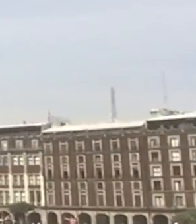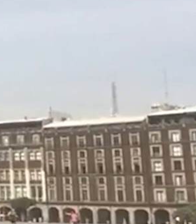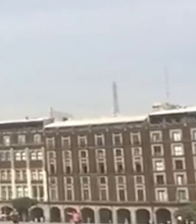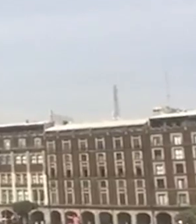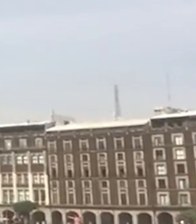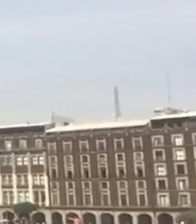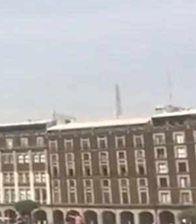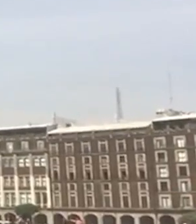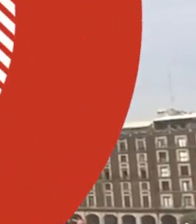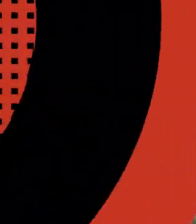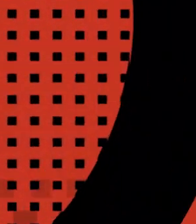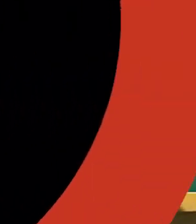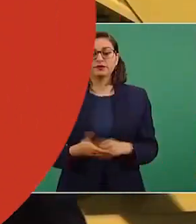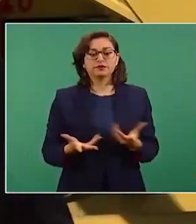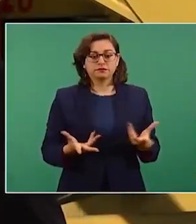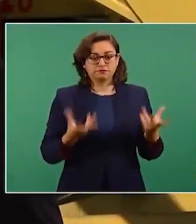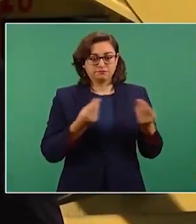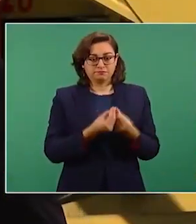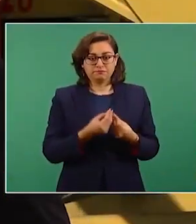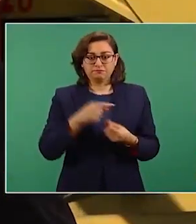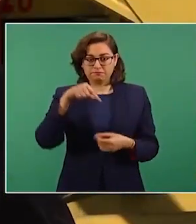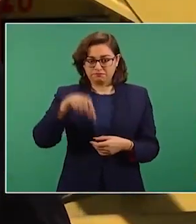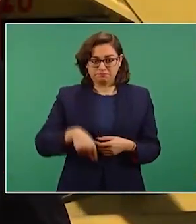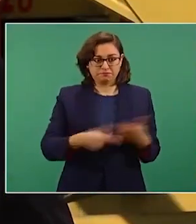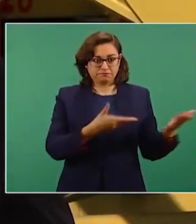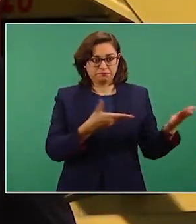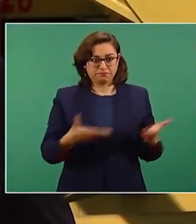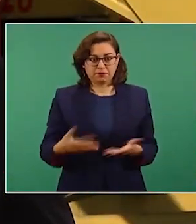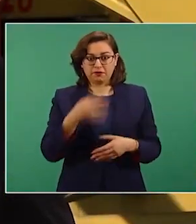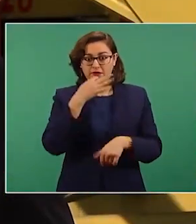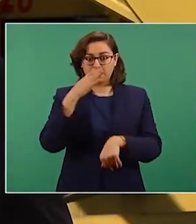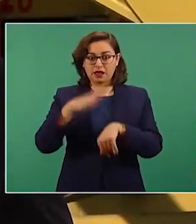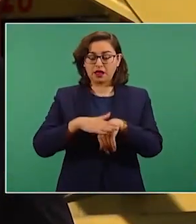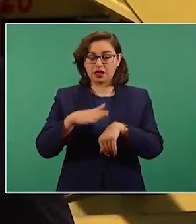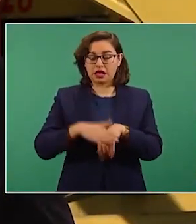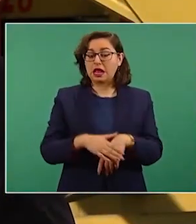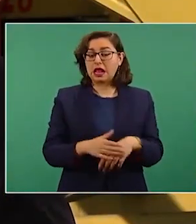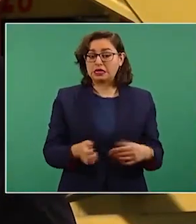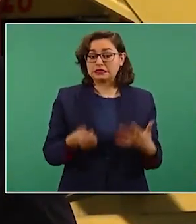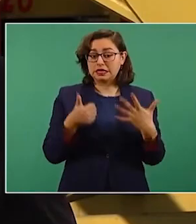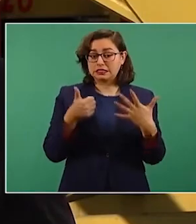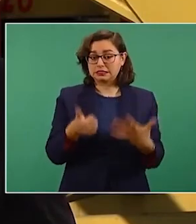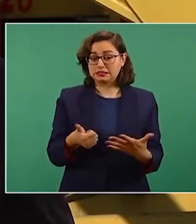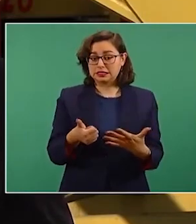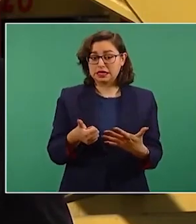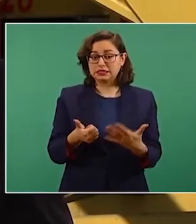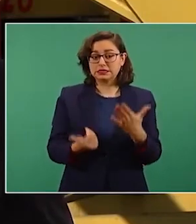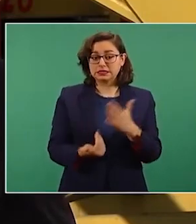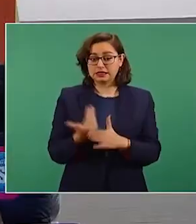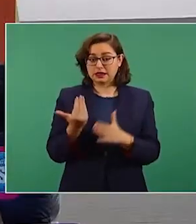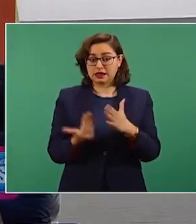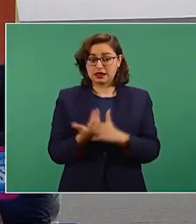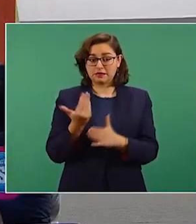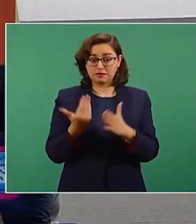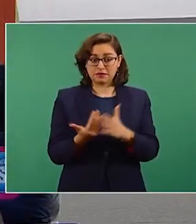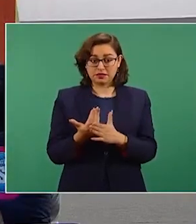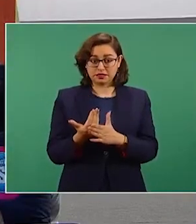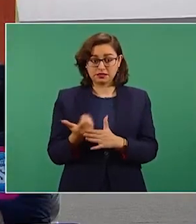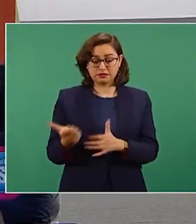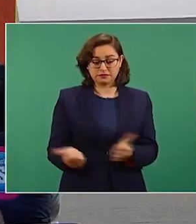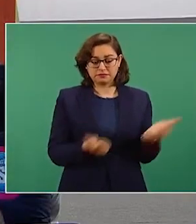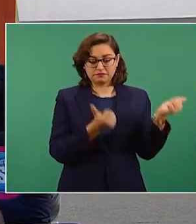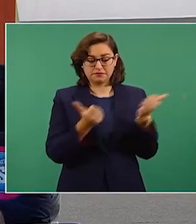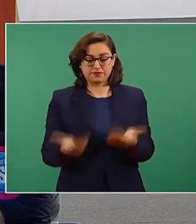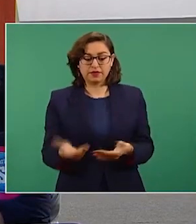Veamos cómo lo dijo el funcionario. El día de hoy a las seis y cuarto de la mañana arribaron las